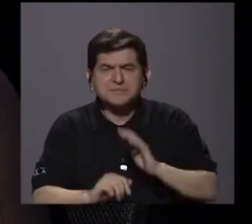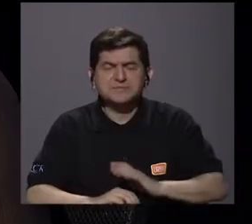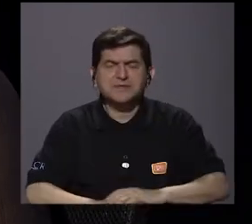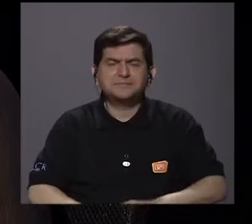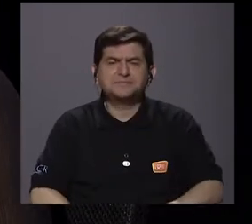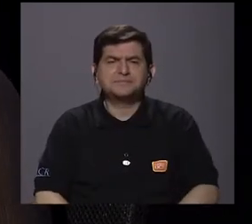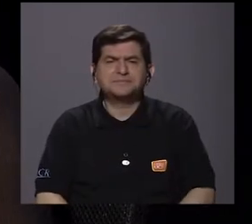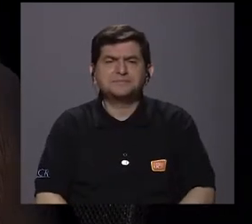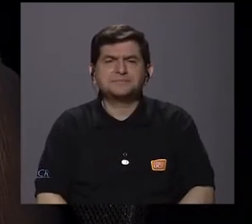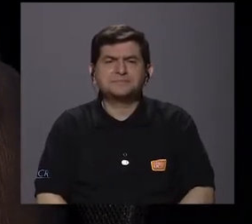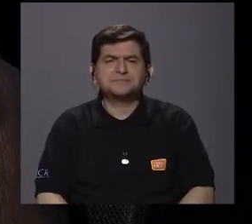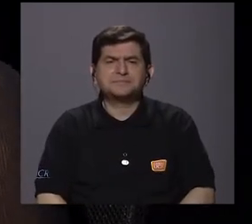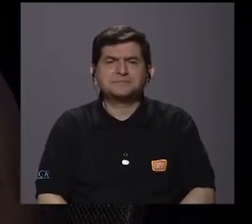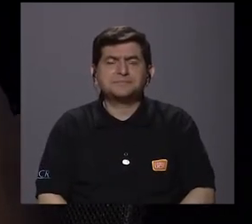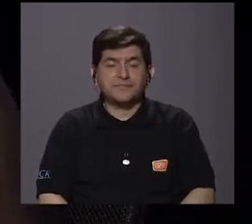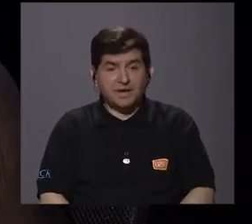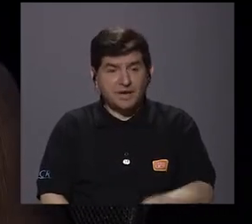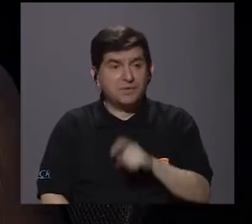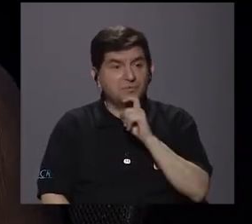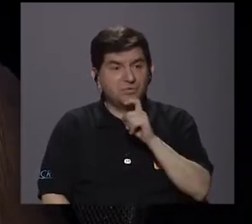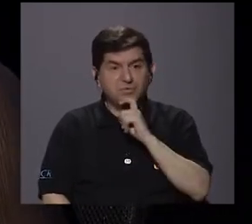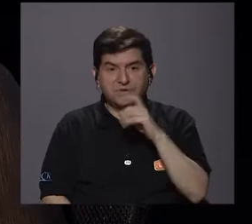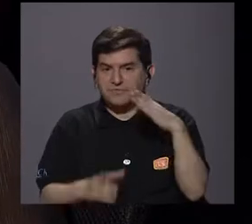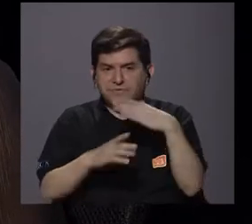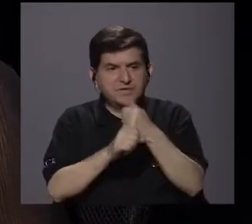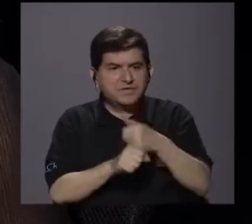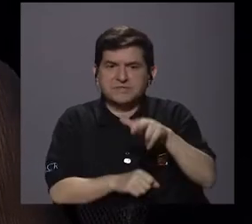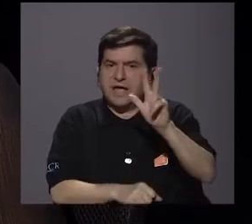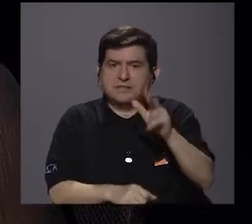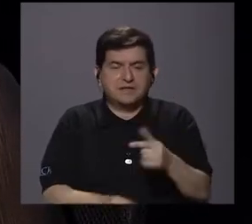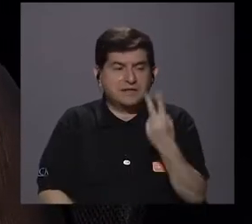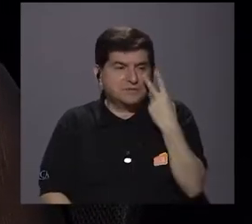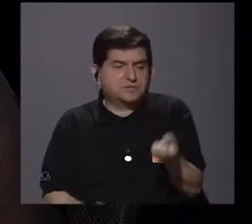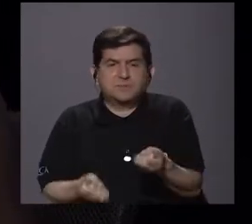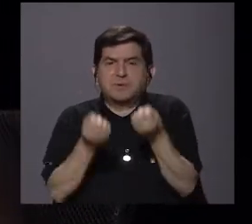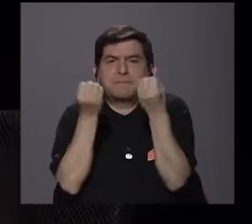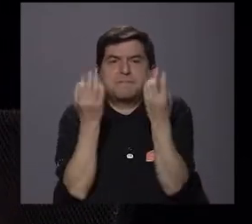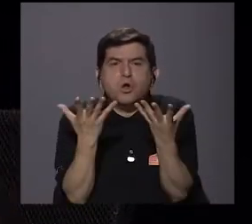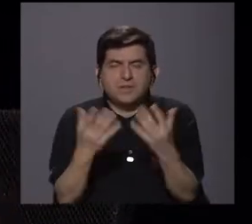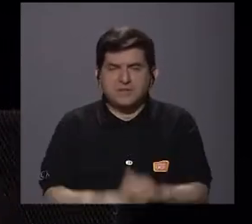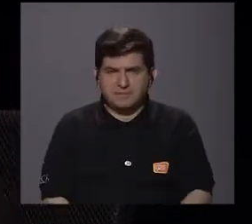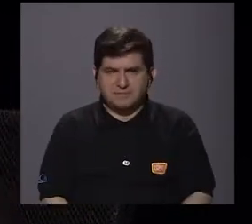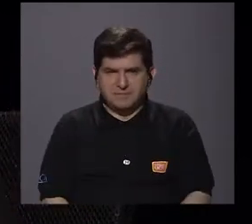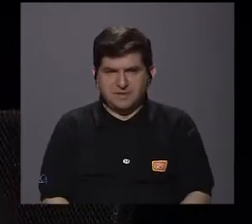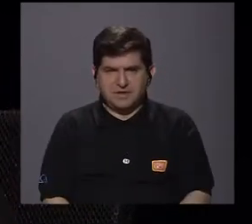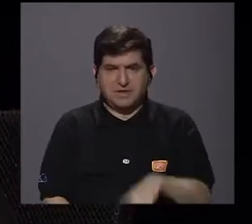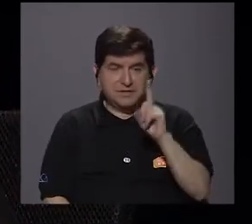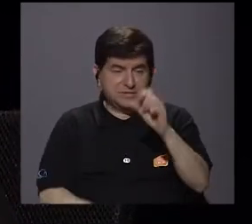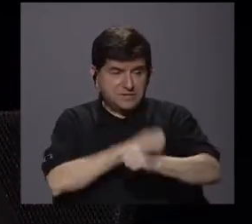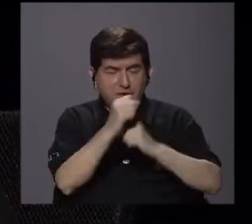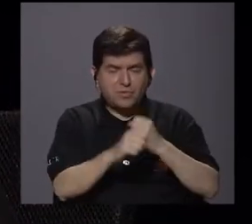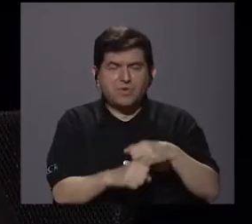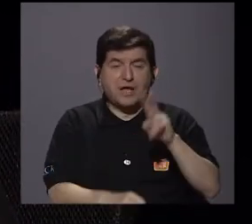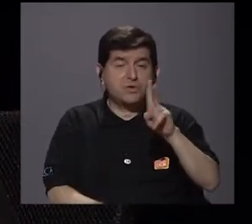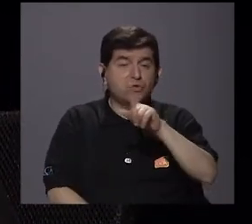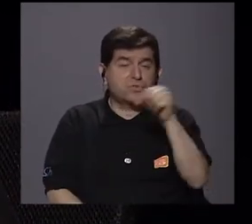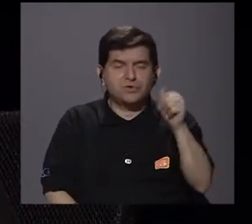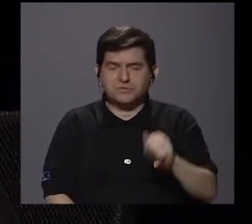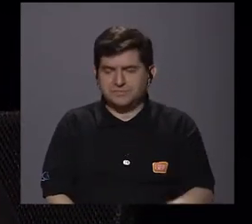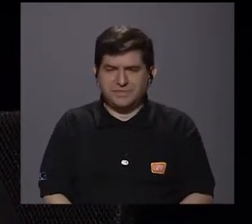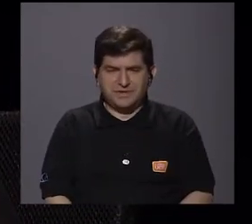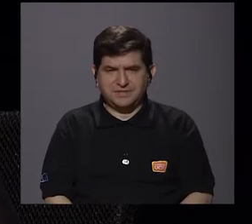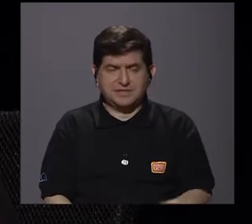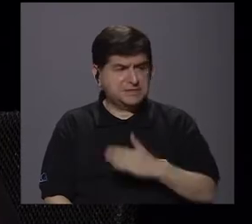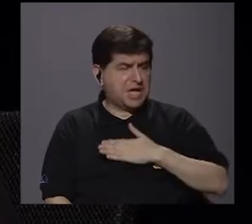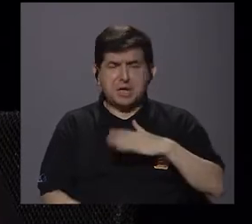Bueno, es difícil resumirla en tres. Vi muchísimas. Imagínese que no pude haber visto en un año y dos meses que estuve ahí y no me lo